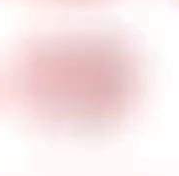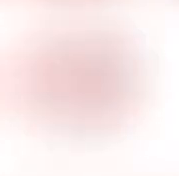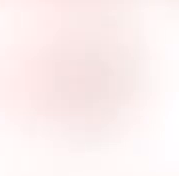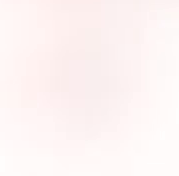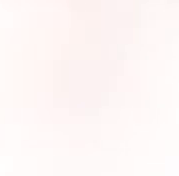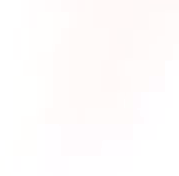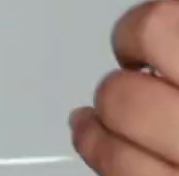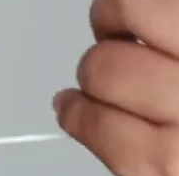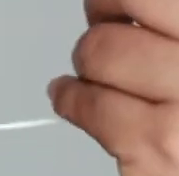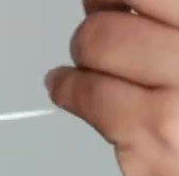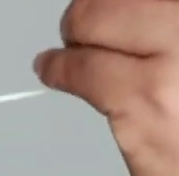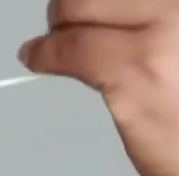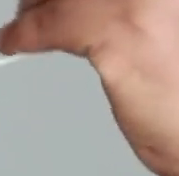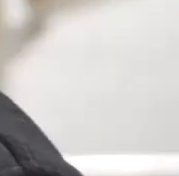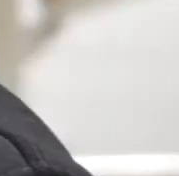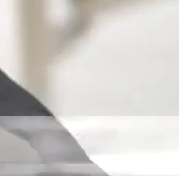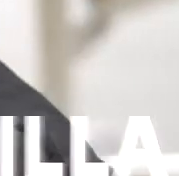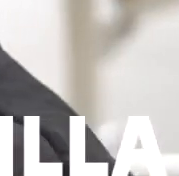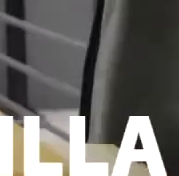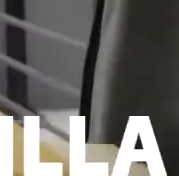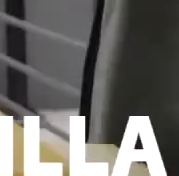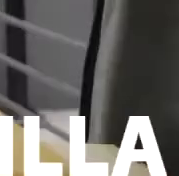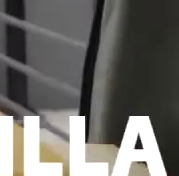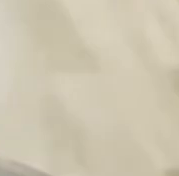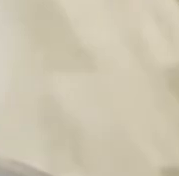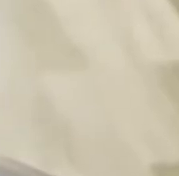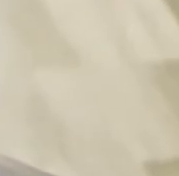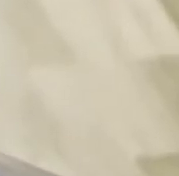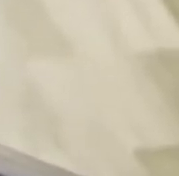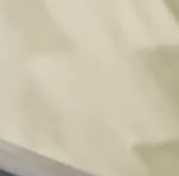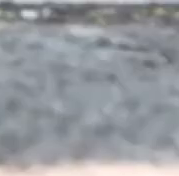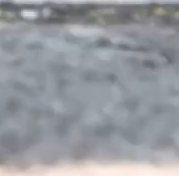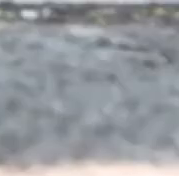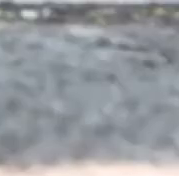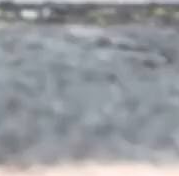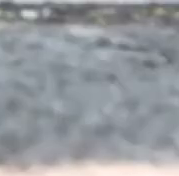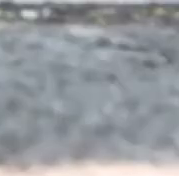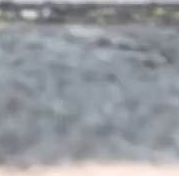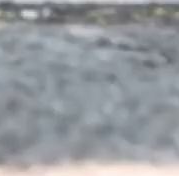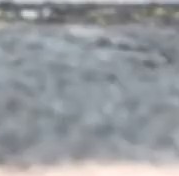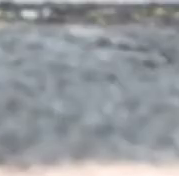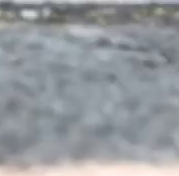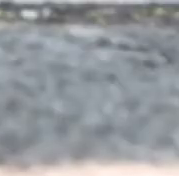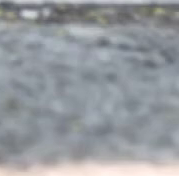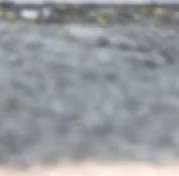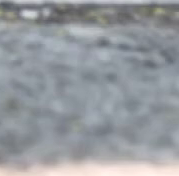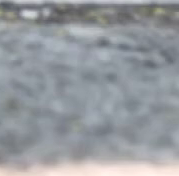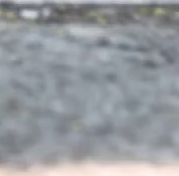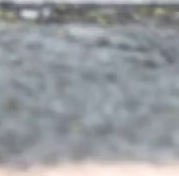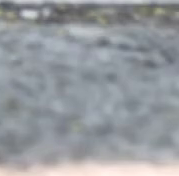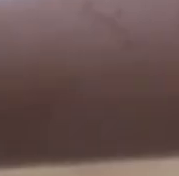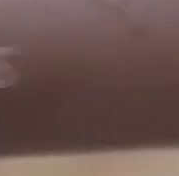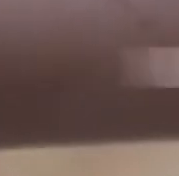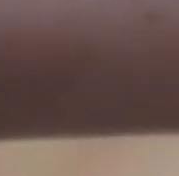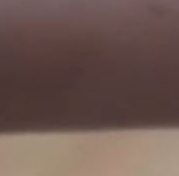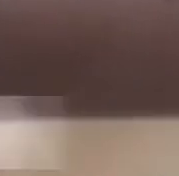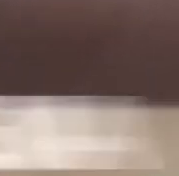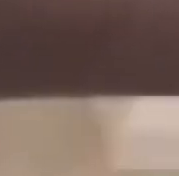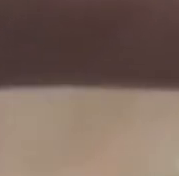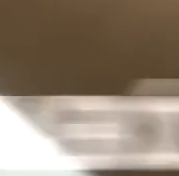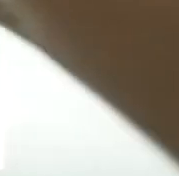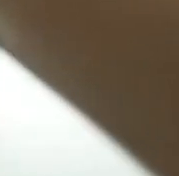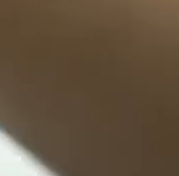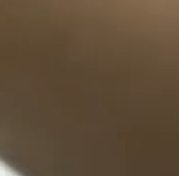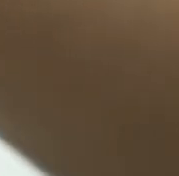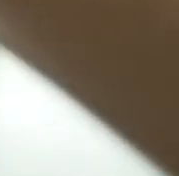se detenga ya. Usa mascarilla. Mantén el distanciamiento social. Lávate las manos